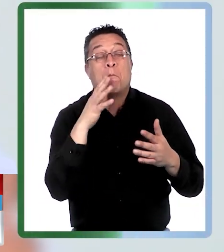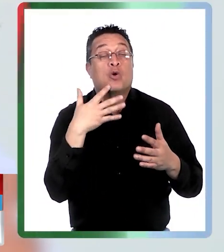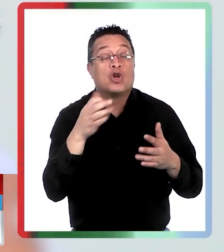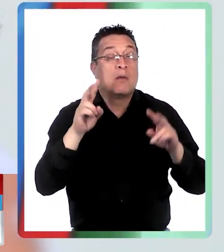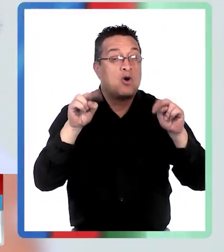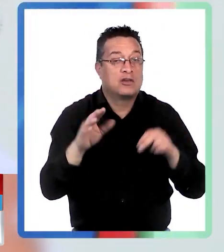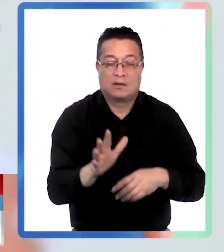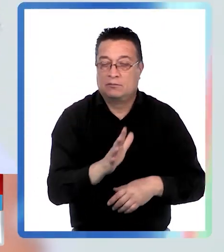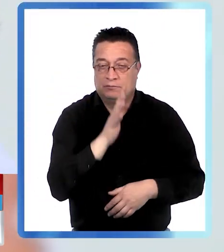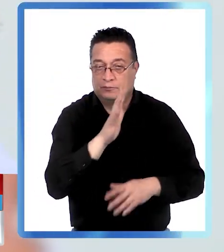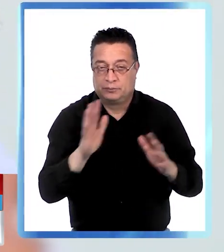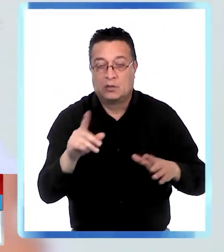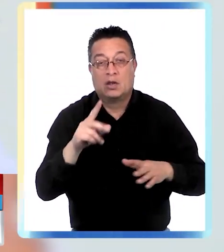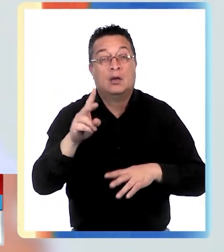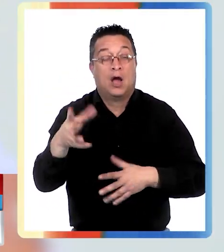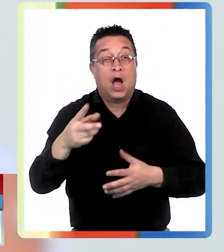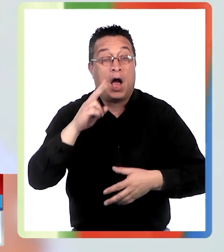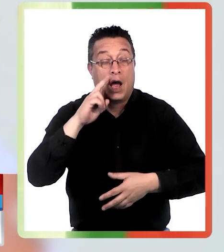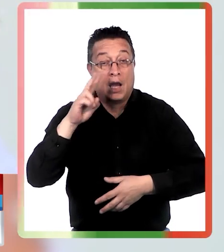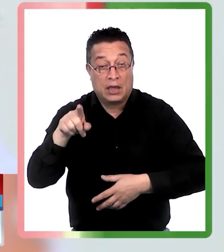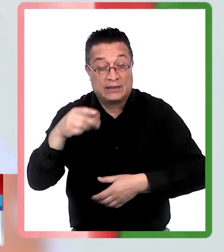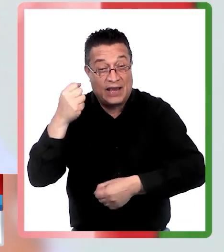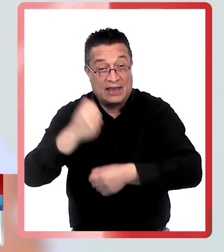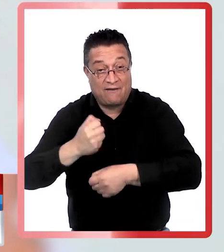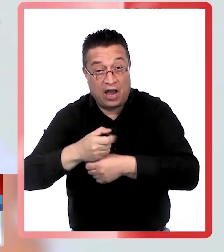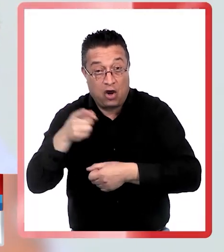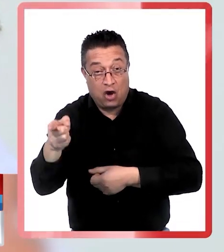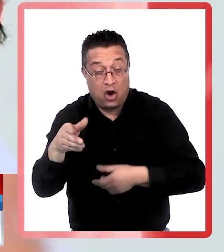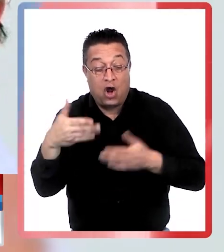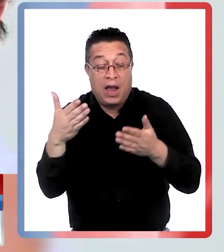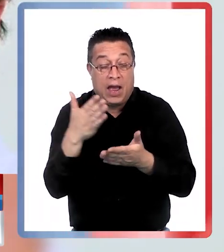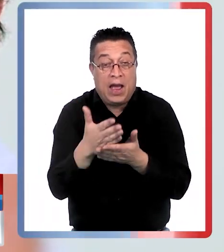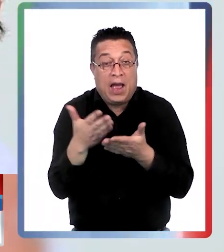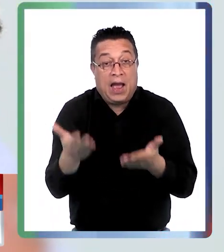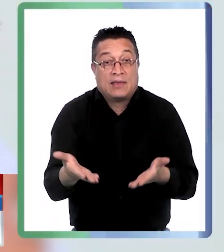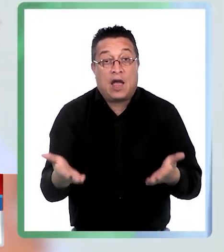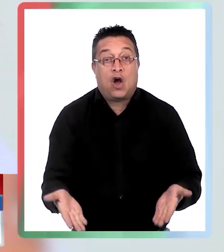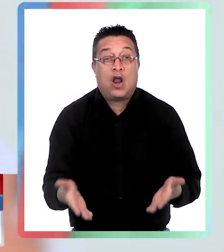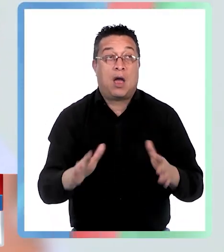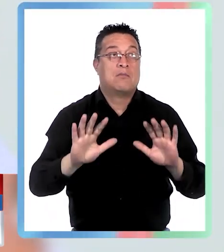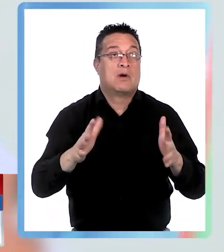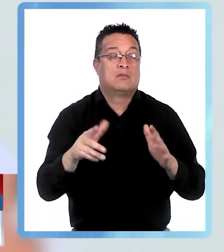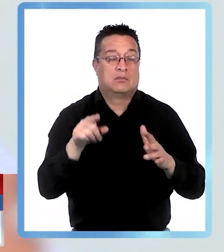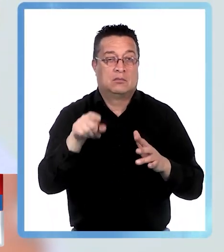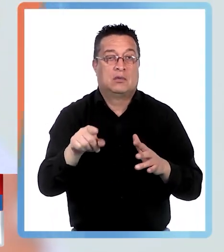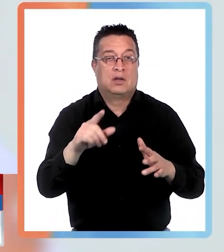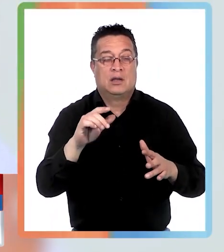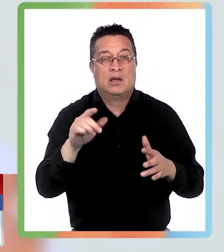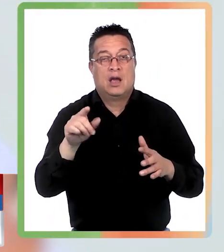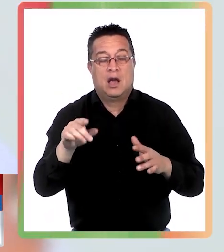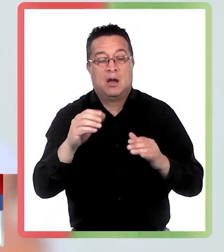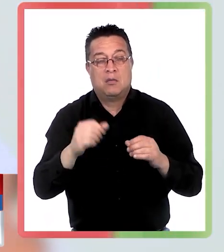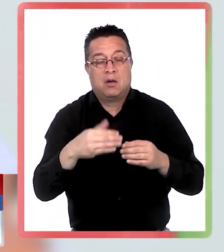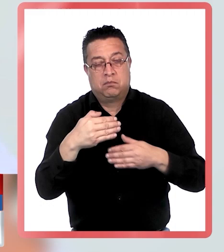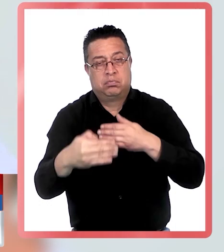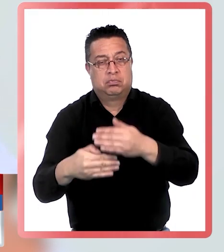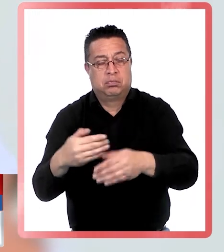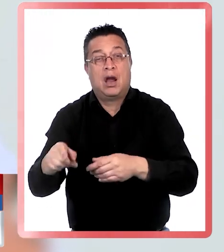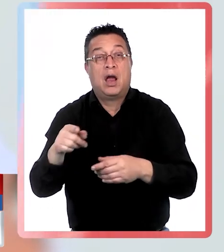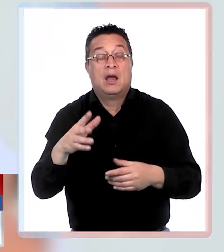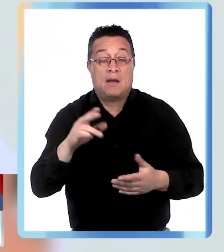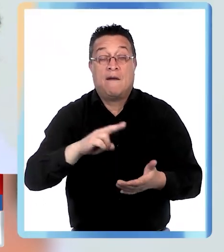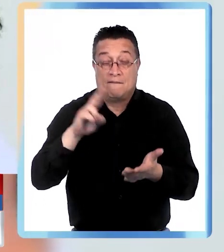habrá sido la razón est haciendo un trabajo que hasta este tiempo podríamos hablar de de bien